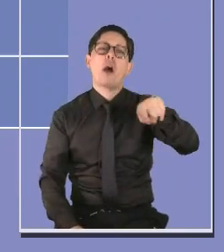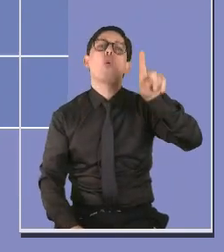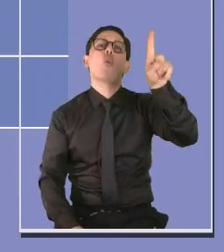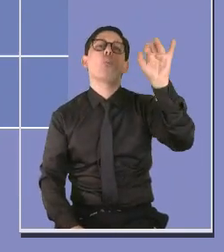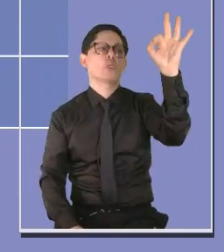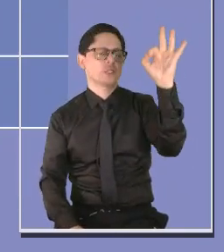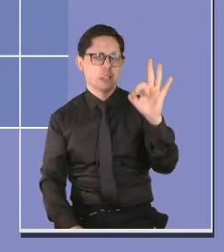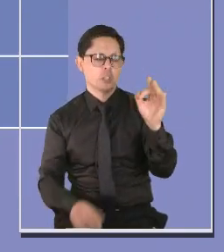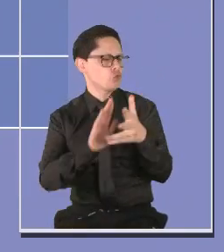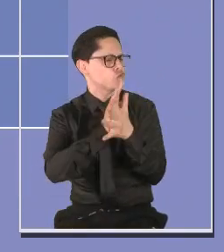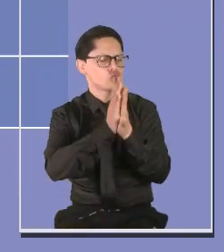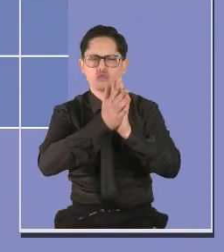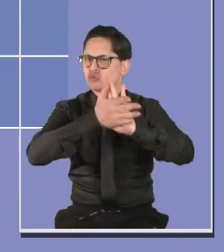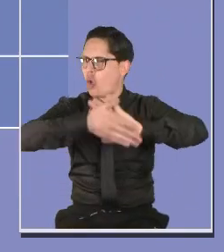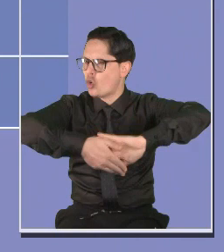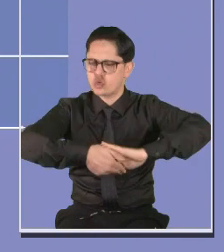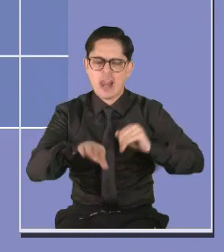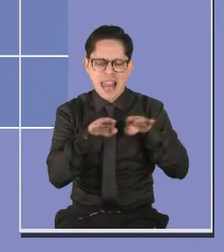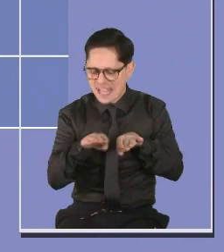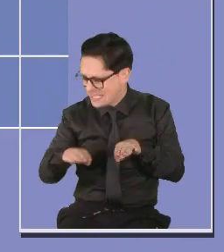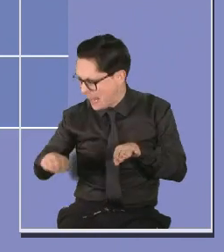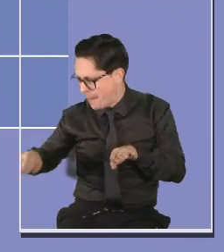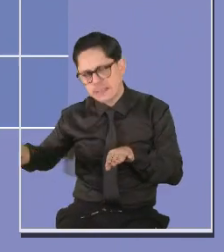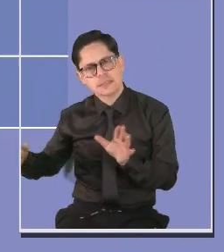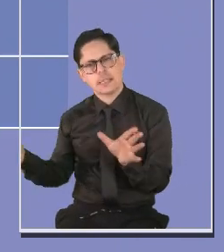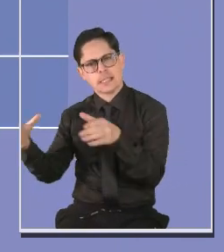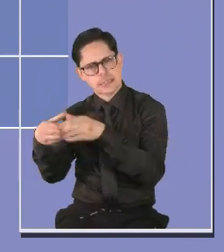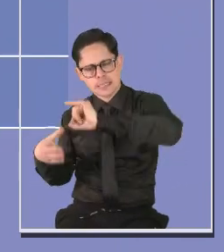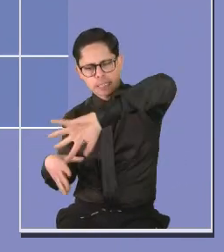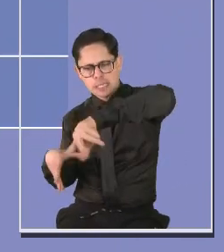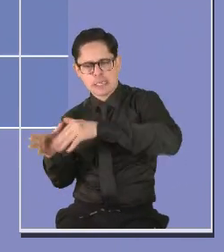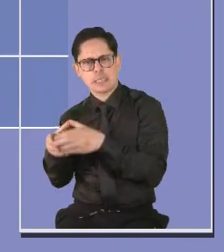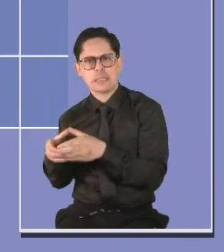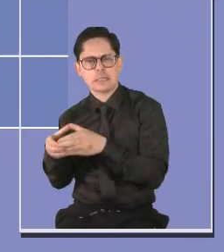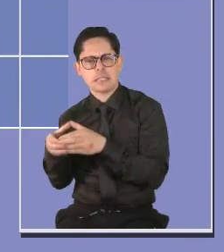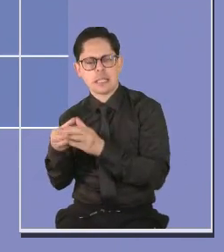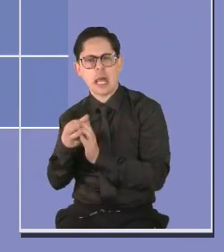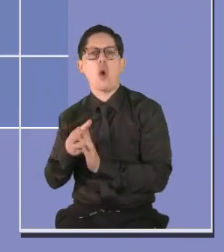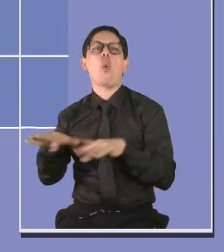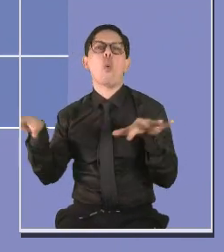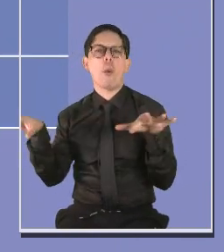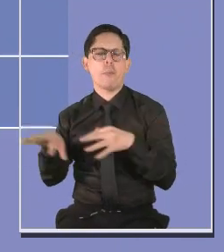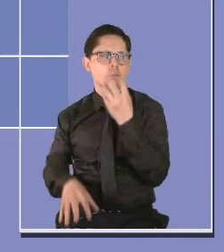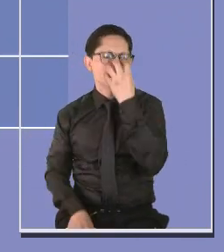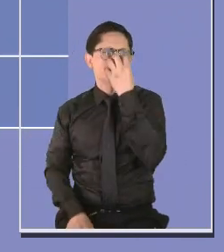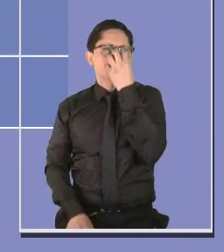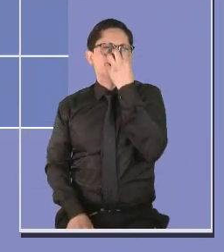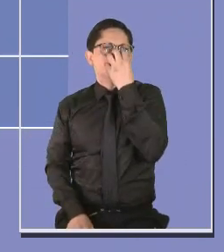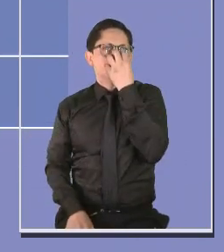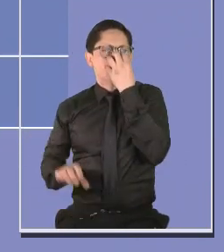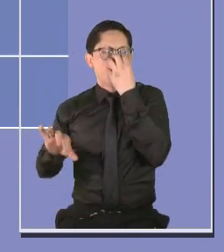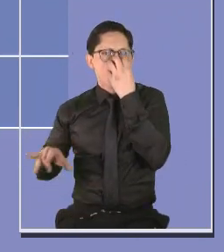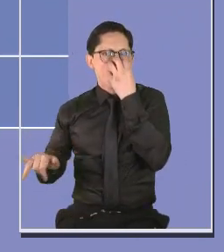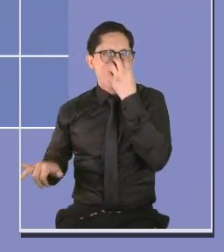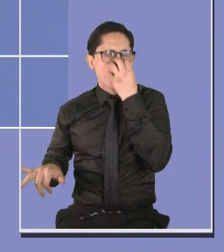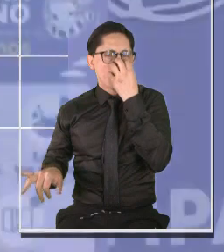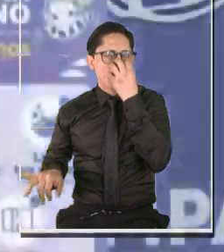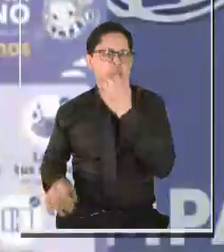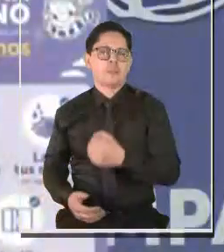ciento de todas las camas del sistema integrado están utilizando ventilación mecánica